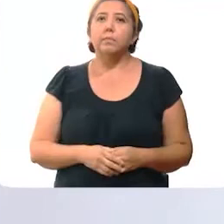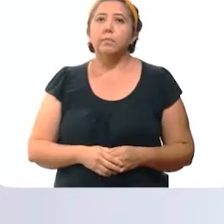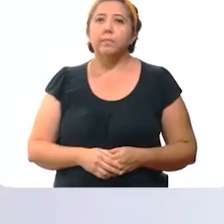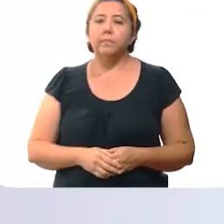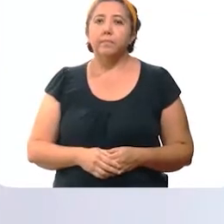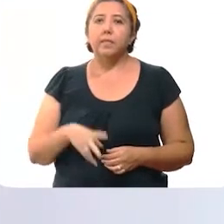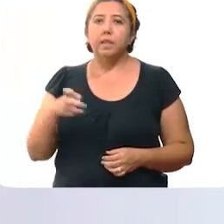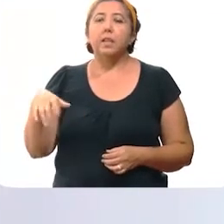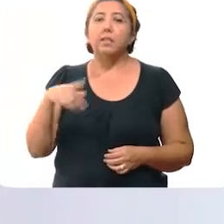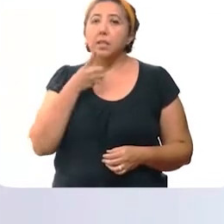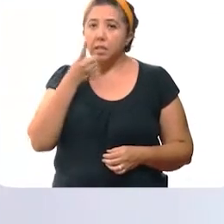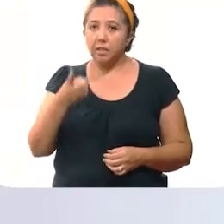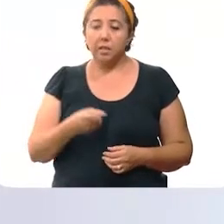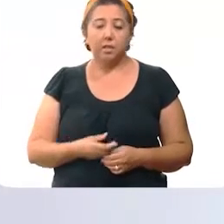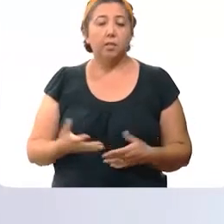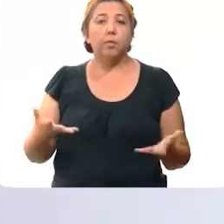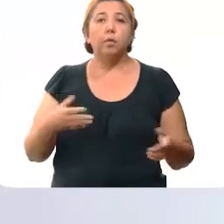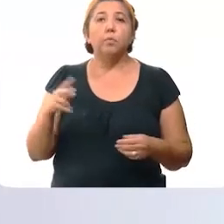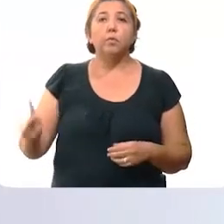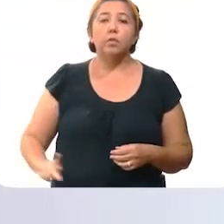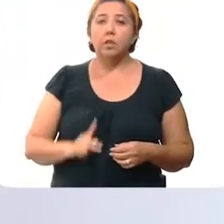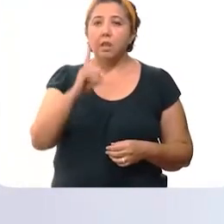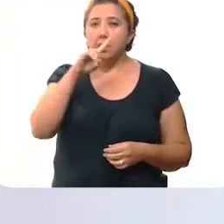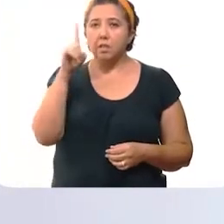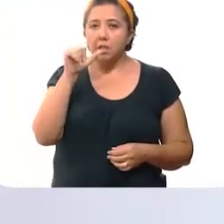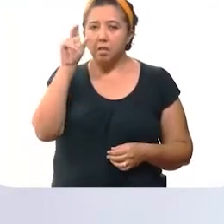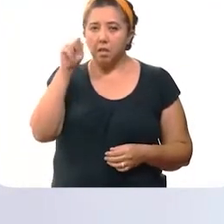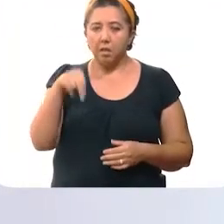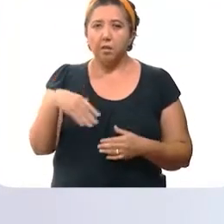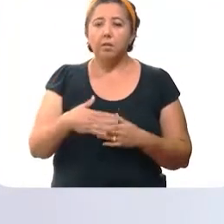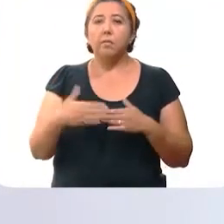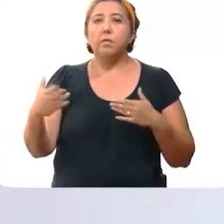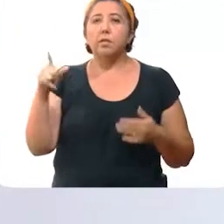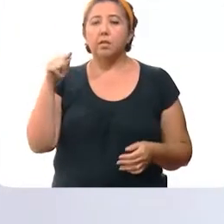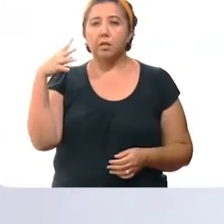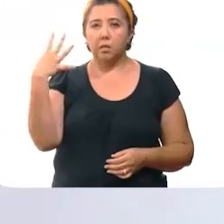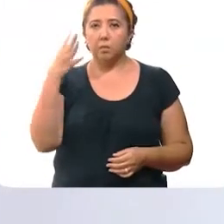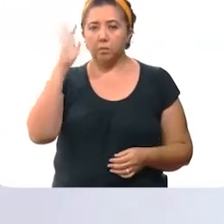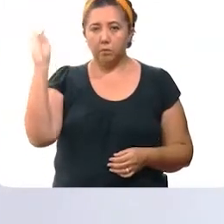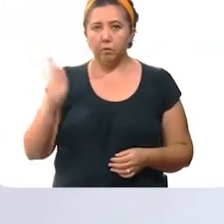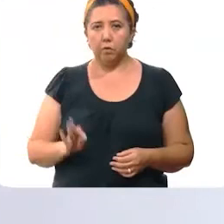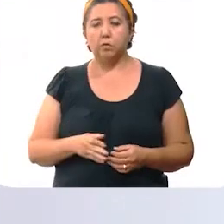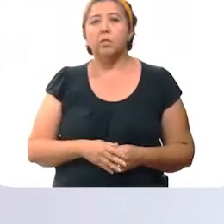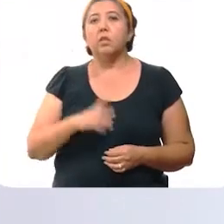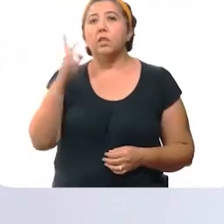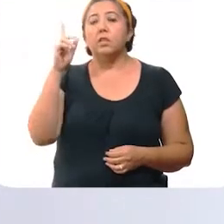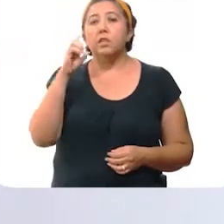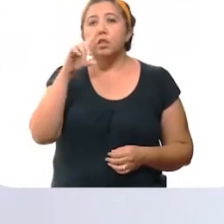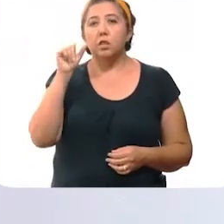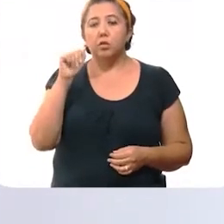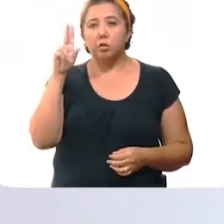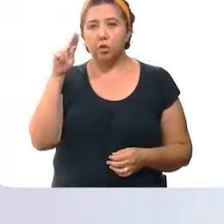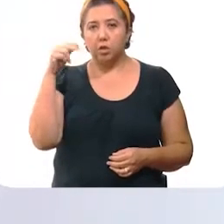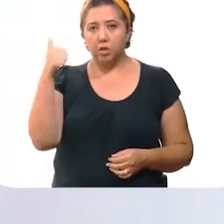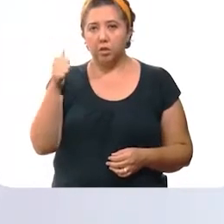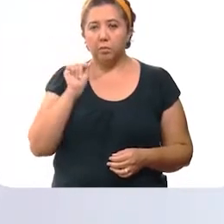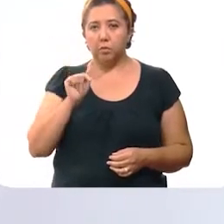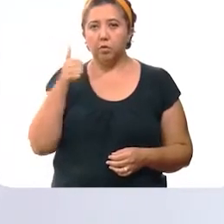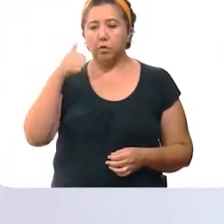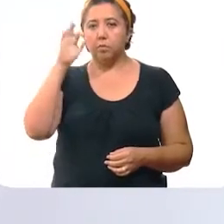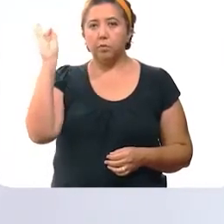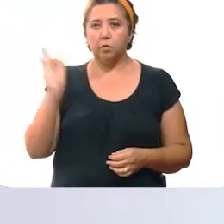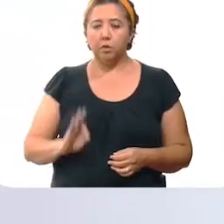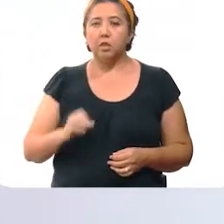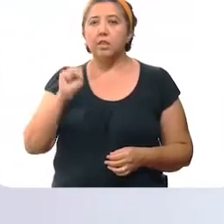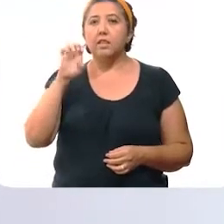mayores. Este lote se está aplicando en los municipios de Tzán, con un avance del 74%, Tzitzantún